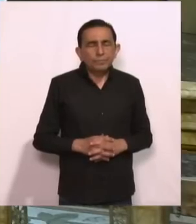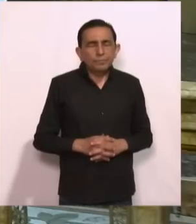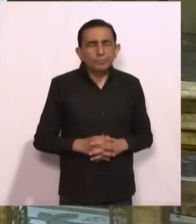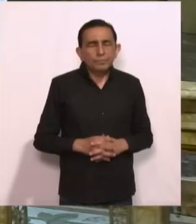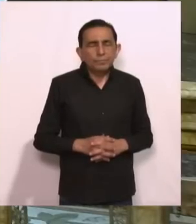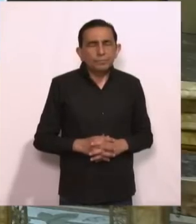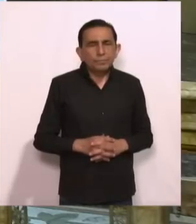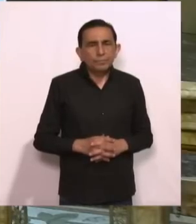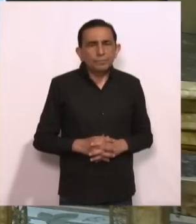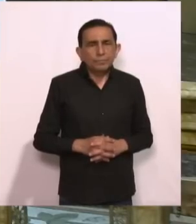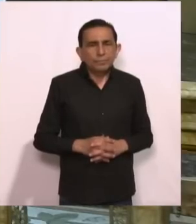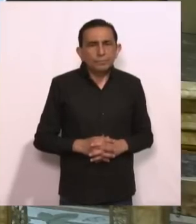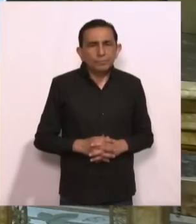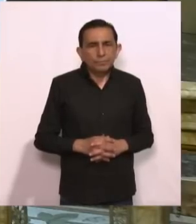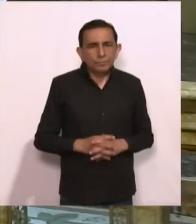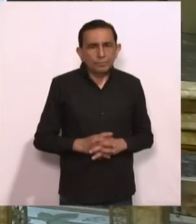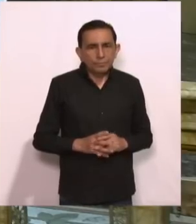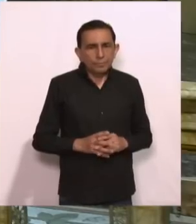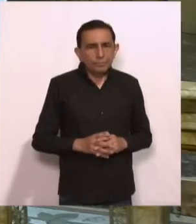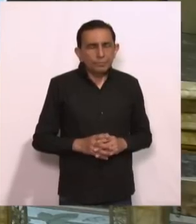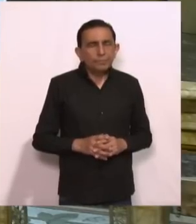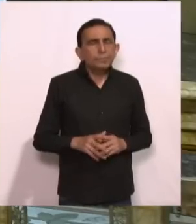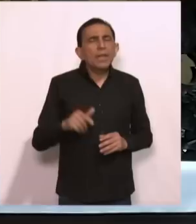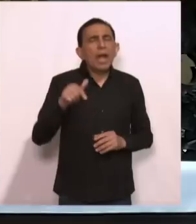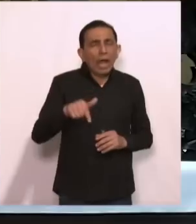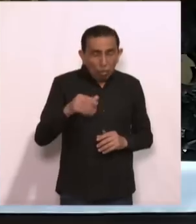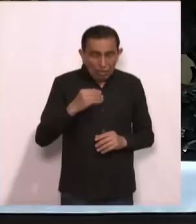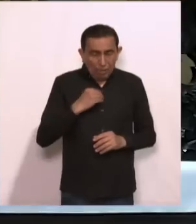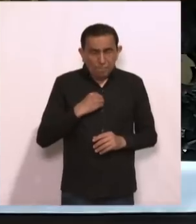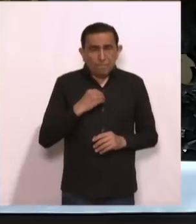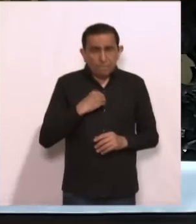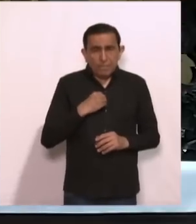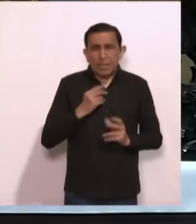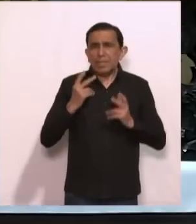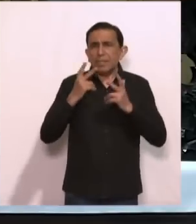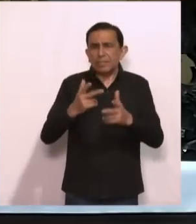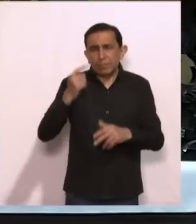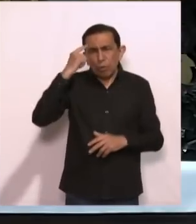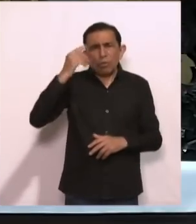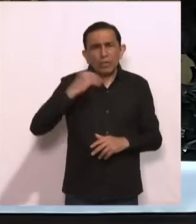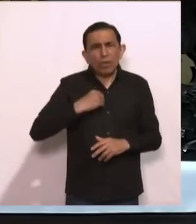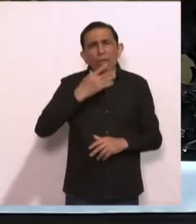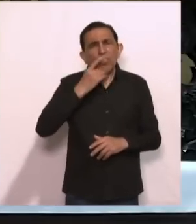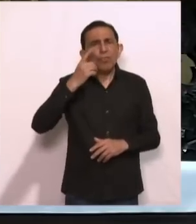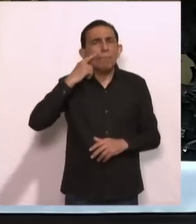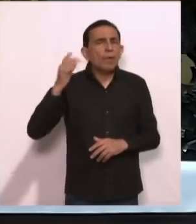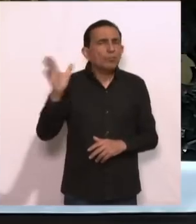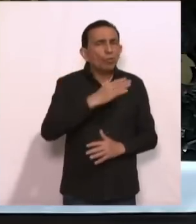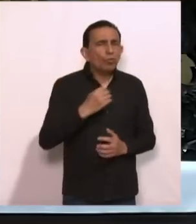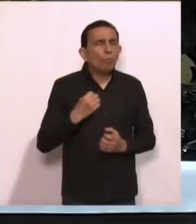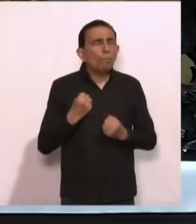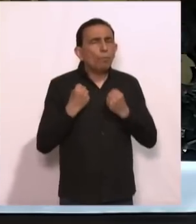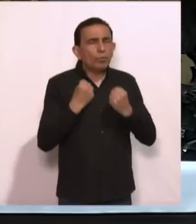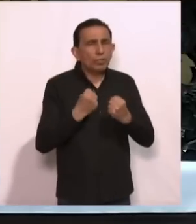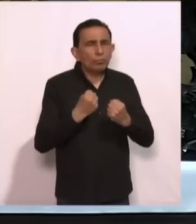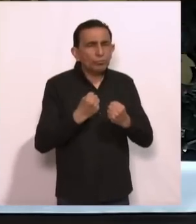Renovamos nuestra fe diciendo: Creo en Dios, Padre